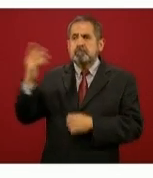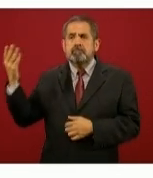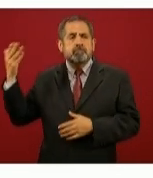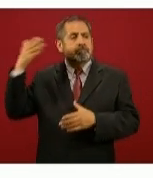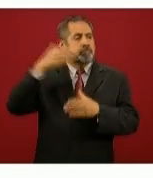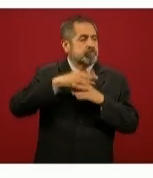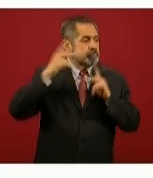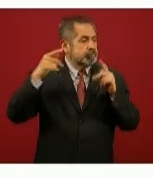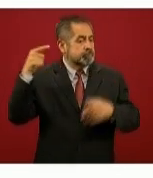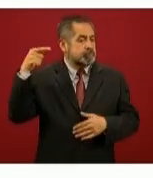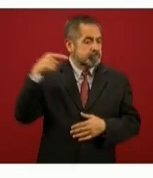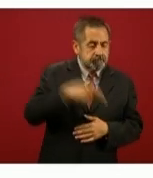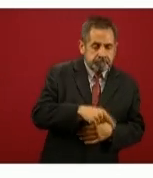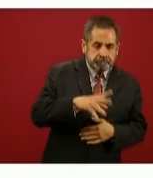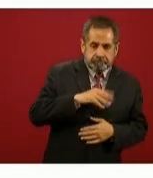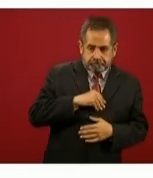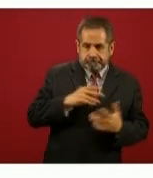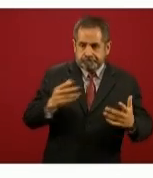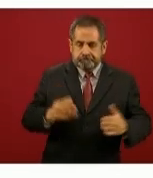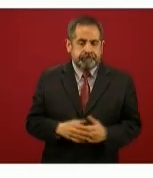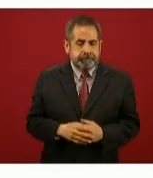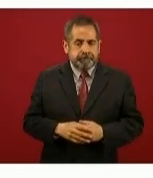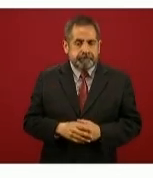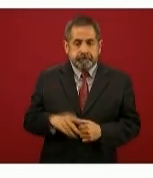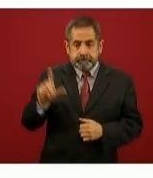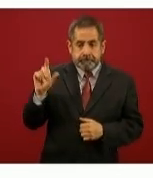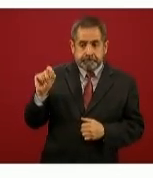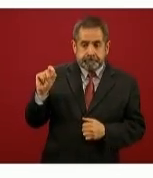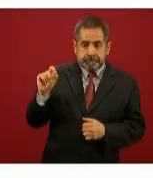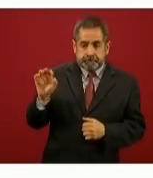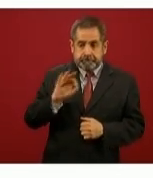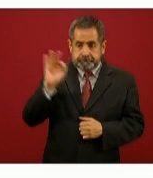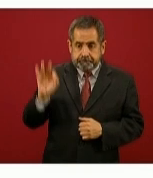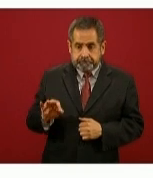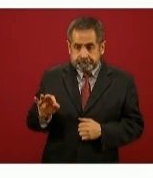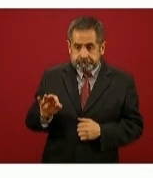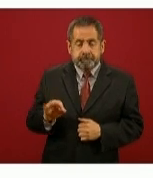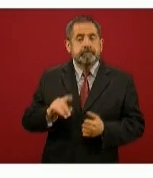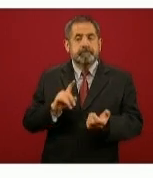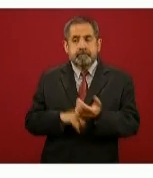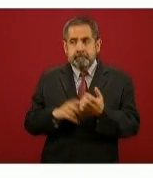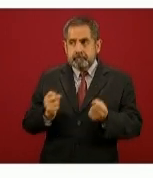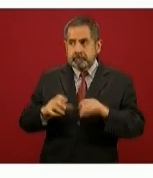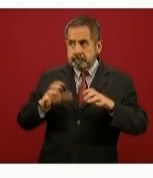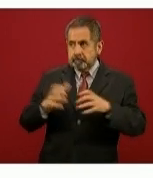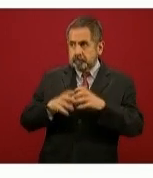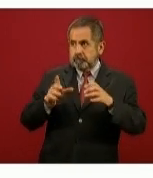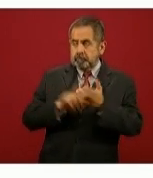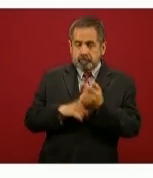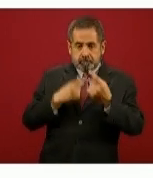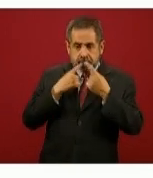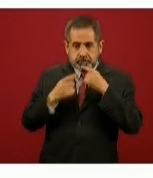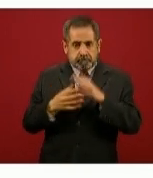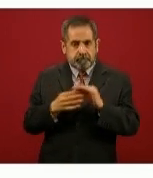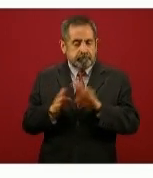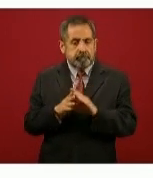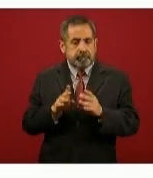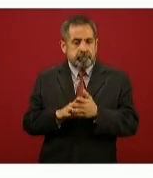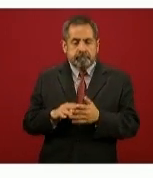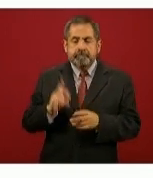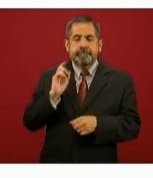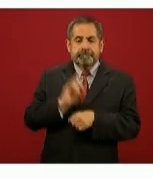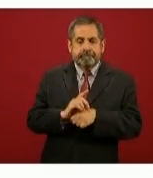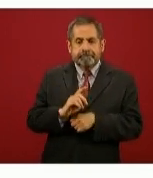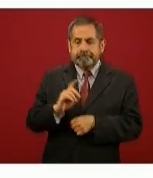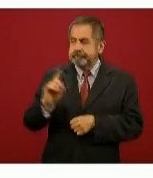embargo, hasta casi el 20% son casos que derivan de este proceso de importación y son los contagios